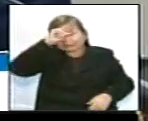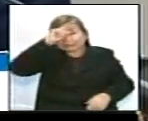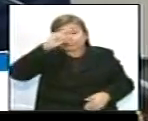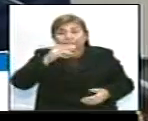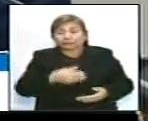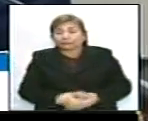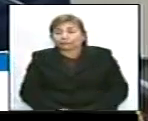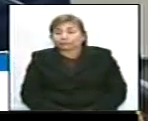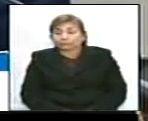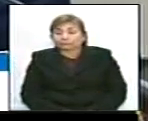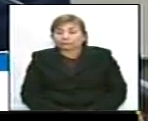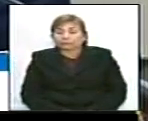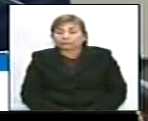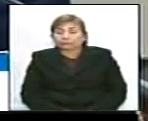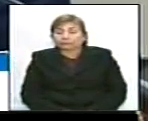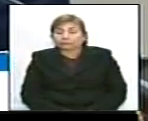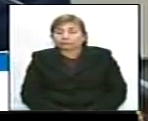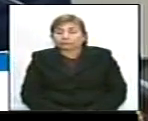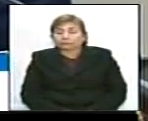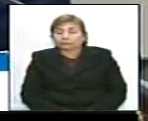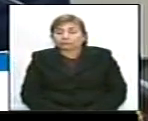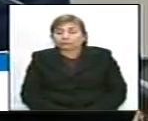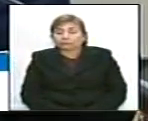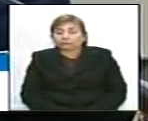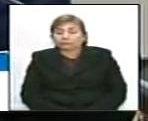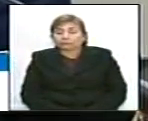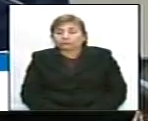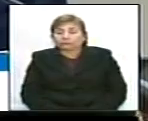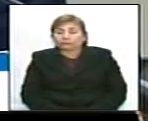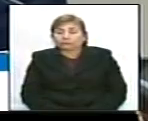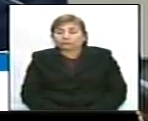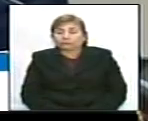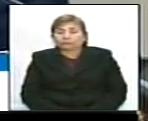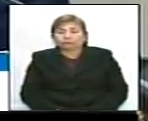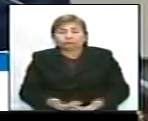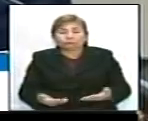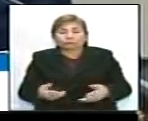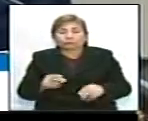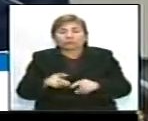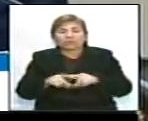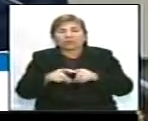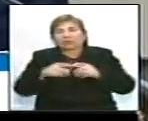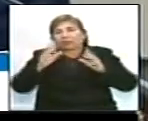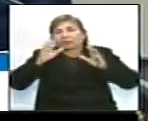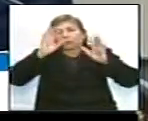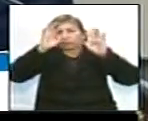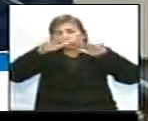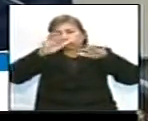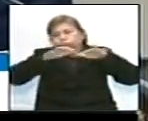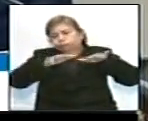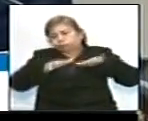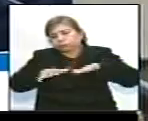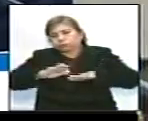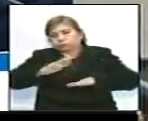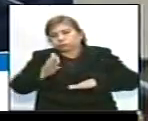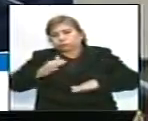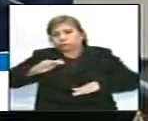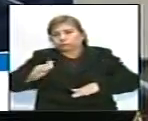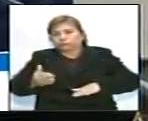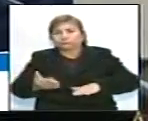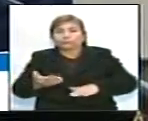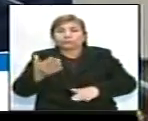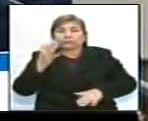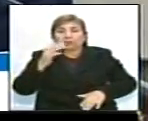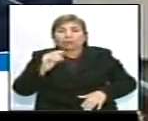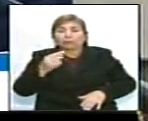una prioridad alta, por diversas razones dependientes, por diversas razones de la ubicación geográfica,